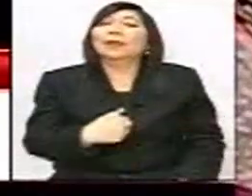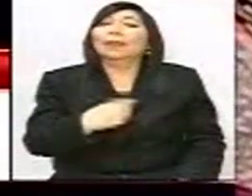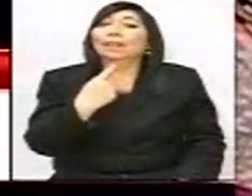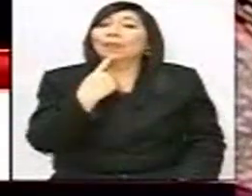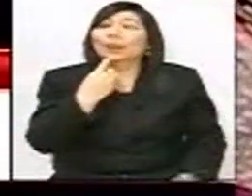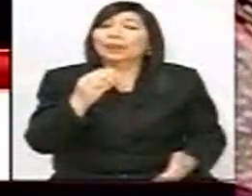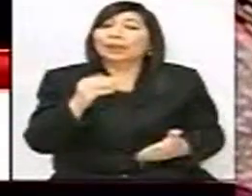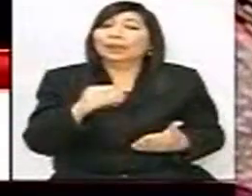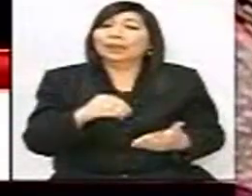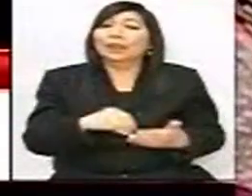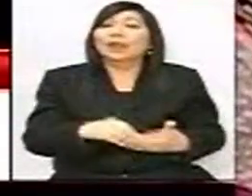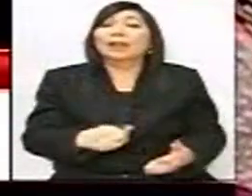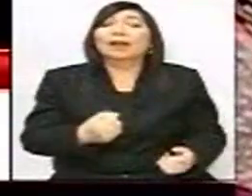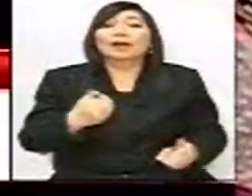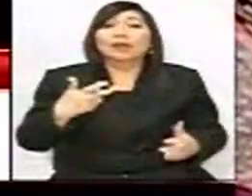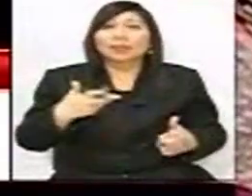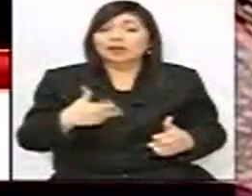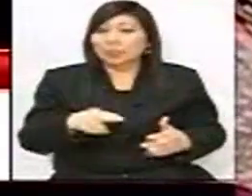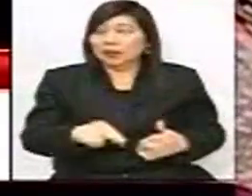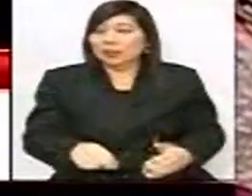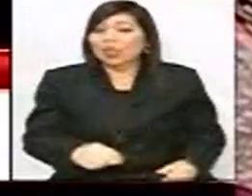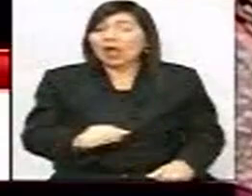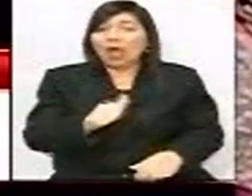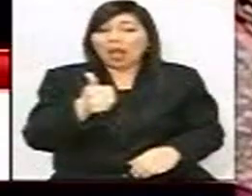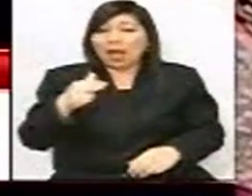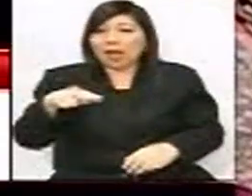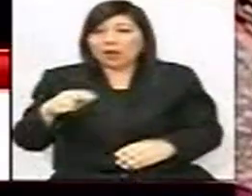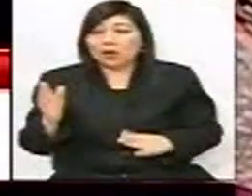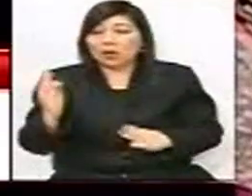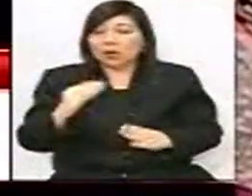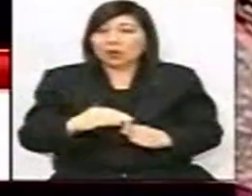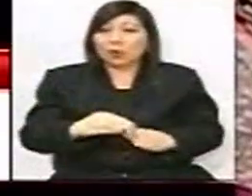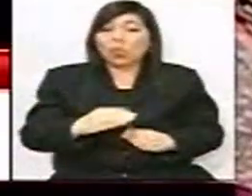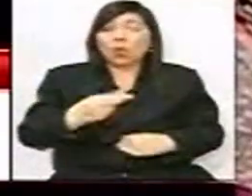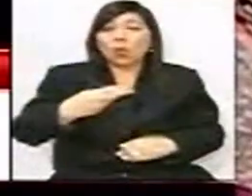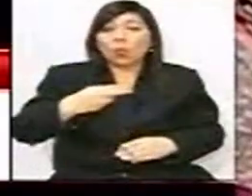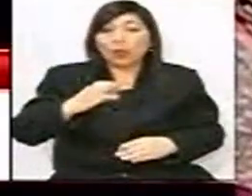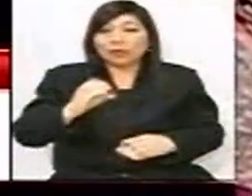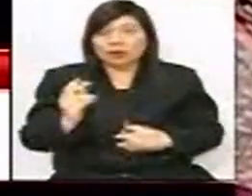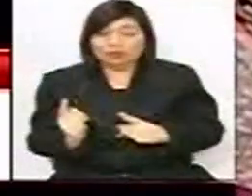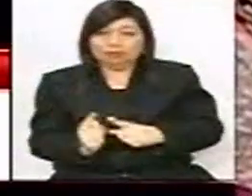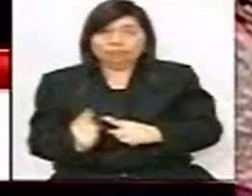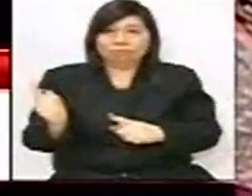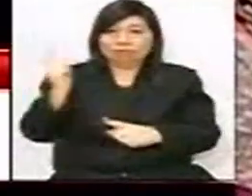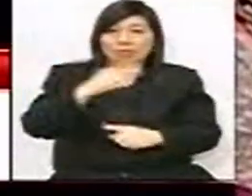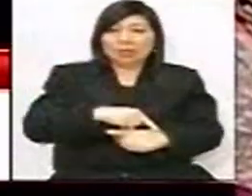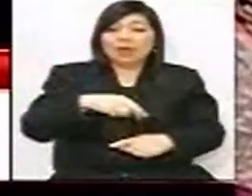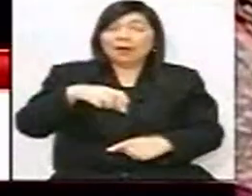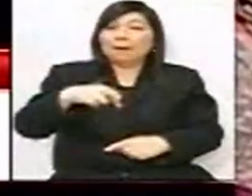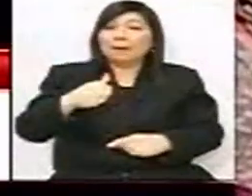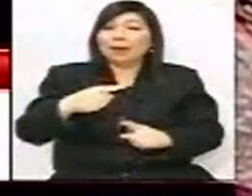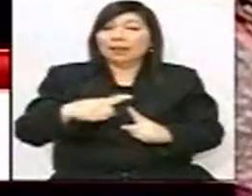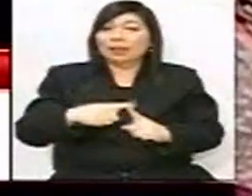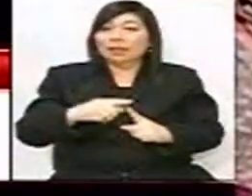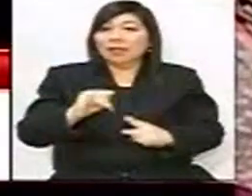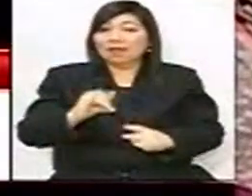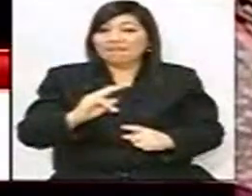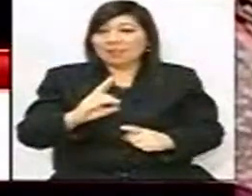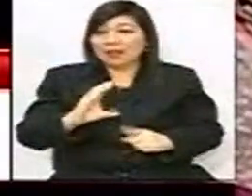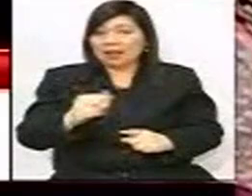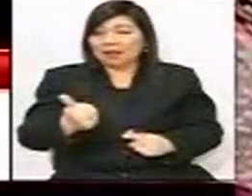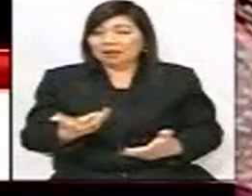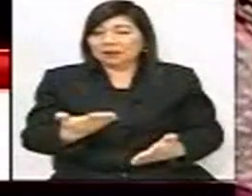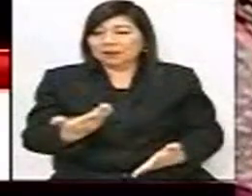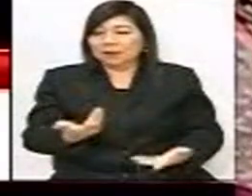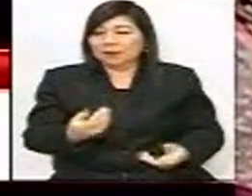a la concesión de Norvial, que es de Ancón, Huacho y Pativilca, que también tiene alzas de precio. Ahorita